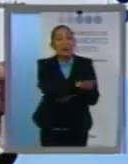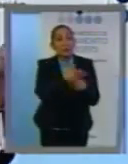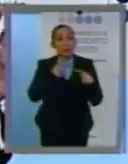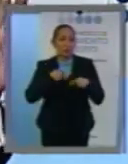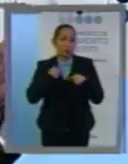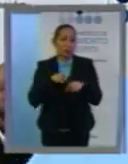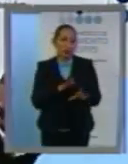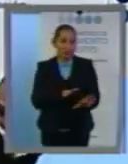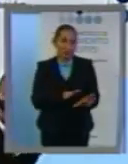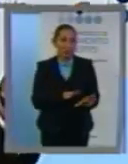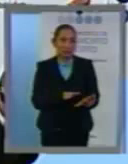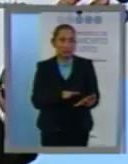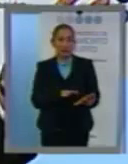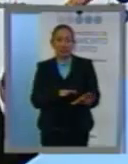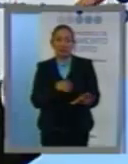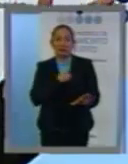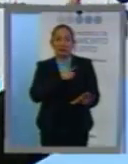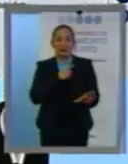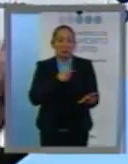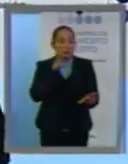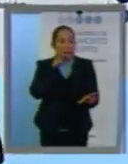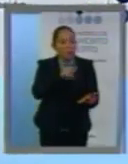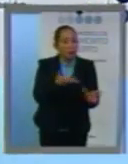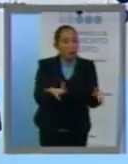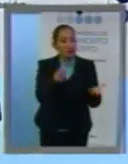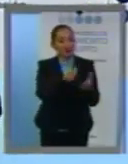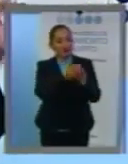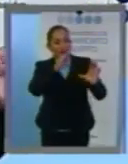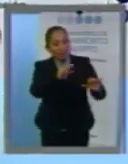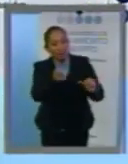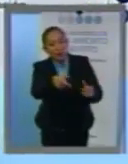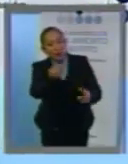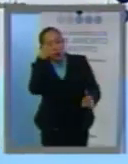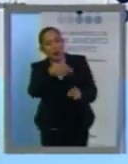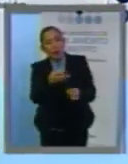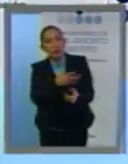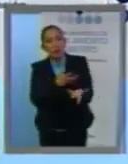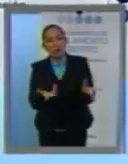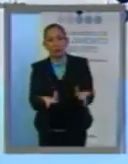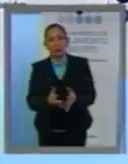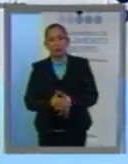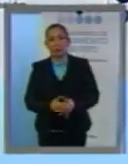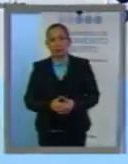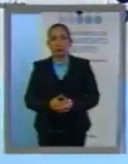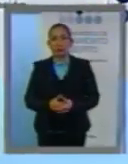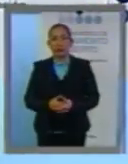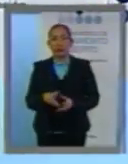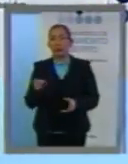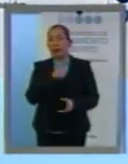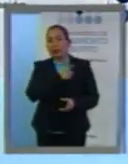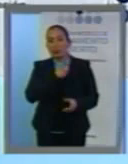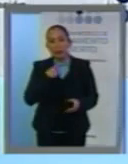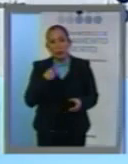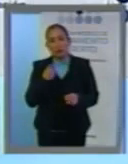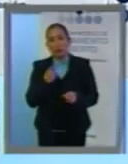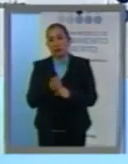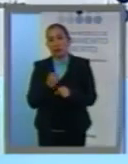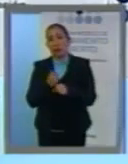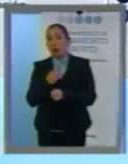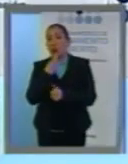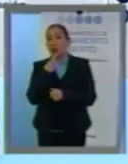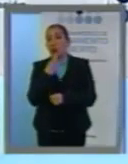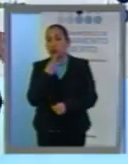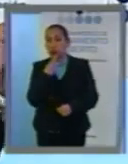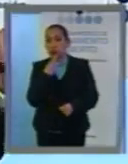ciudadanos, que veremos qué formación y qué objetivos tenía cada uno de ellos. Pero tenemos igualmente el uso